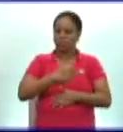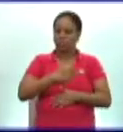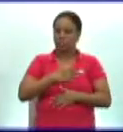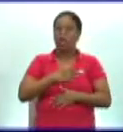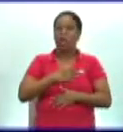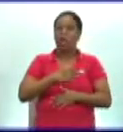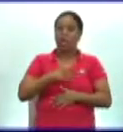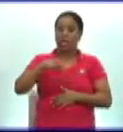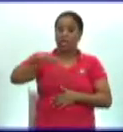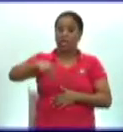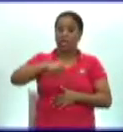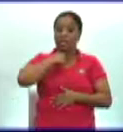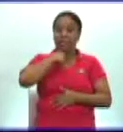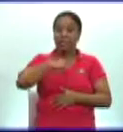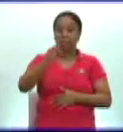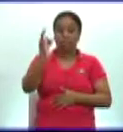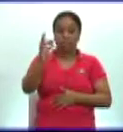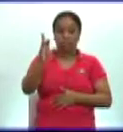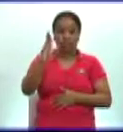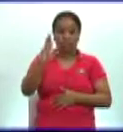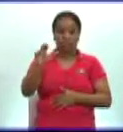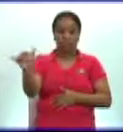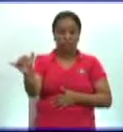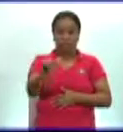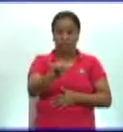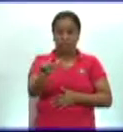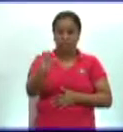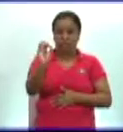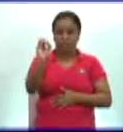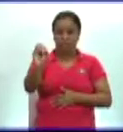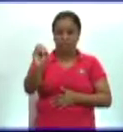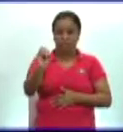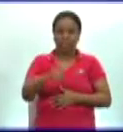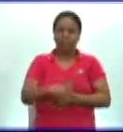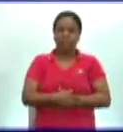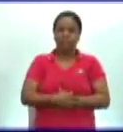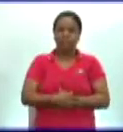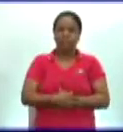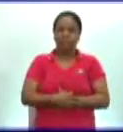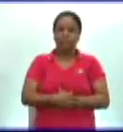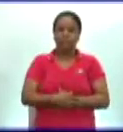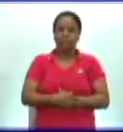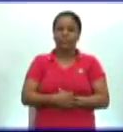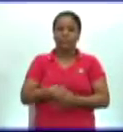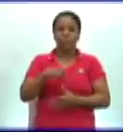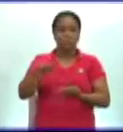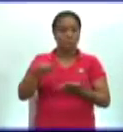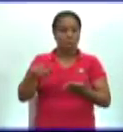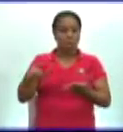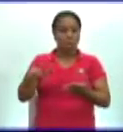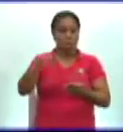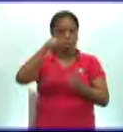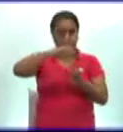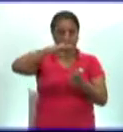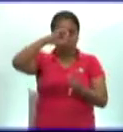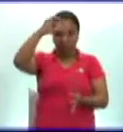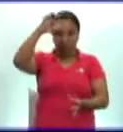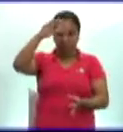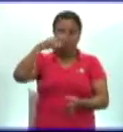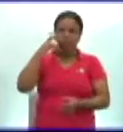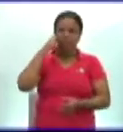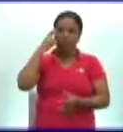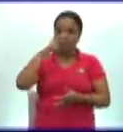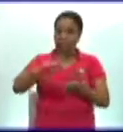este caso, la fuerza resultante es igual a cero. Copien el esquema, revísenlo en